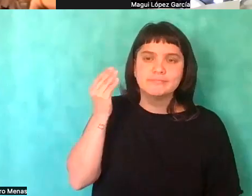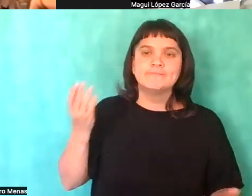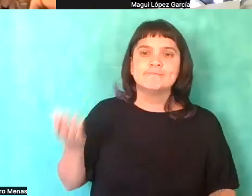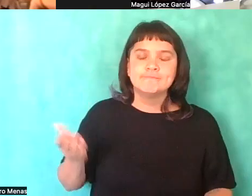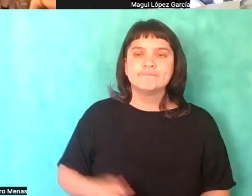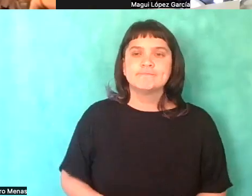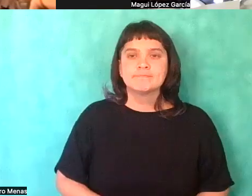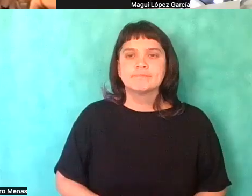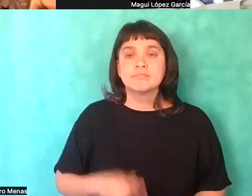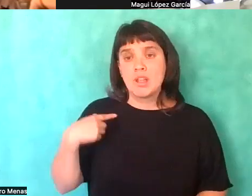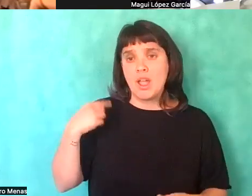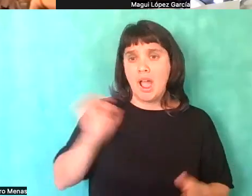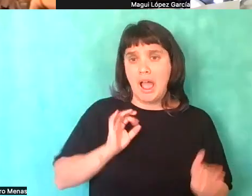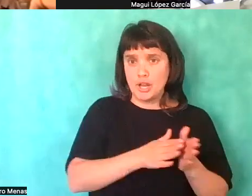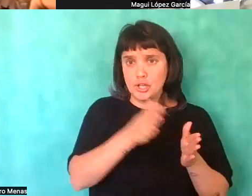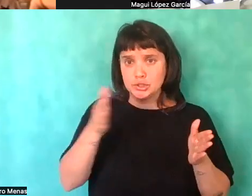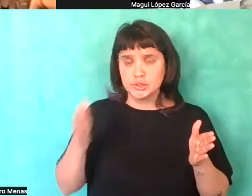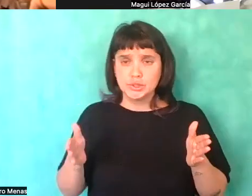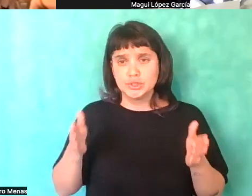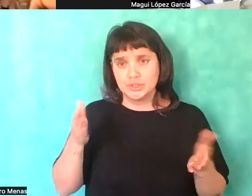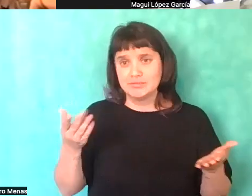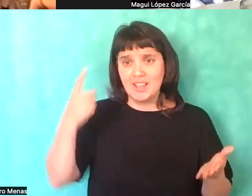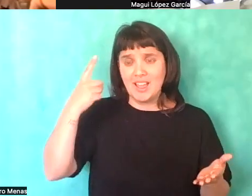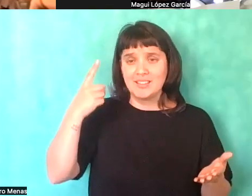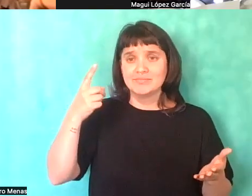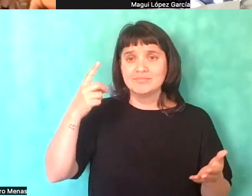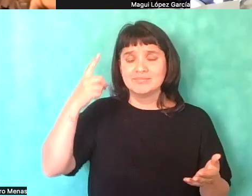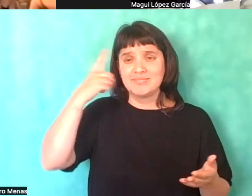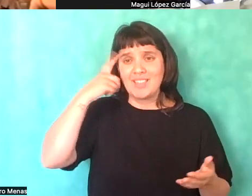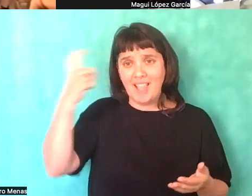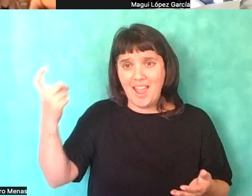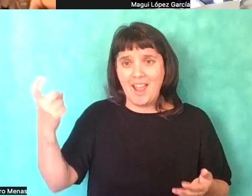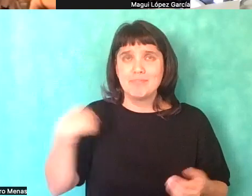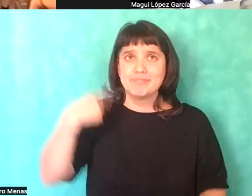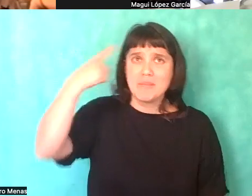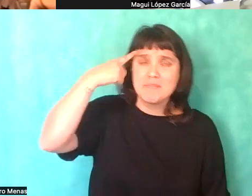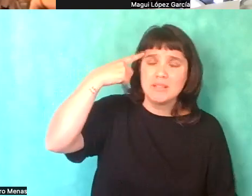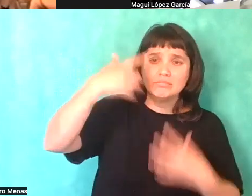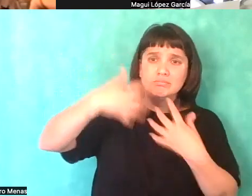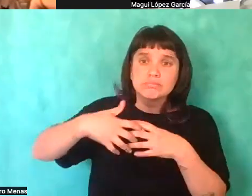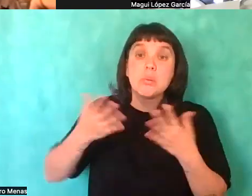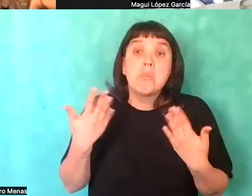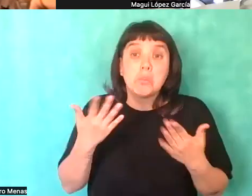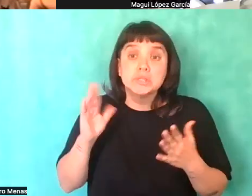digo, fueron años de terapia, digamos, de pensar, como que digo, bueno, creo que tal vez hay algo de eso que me pudo haber